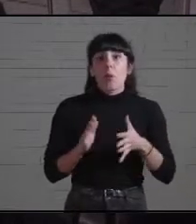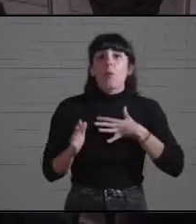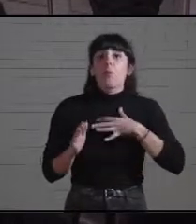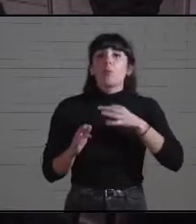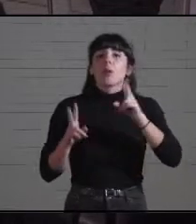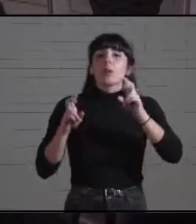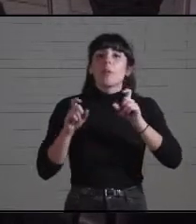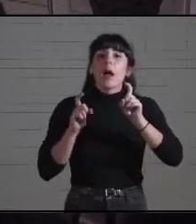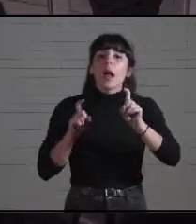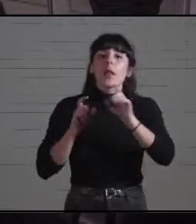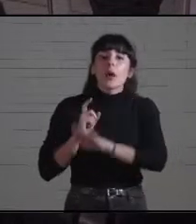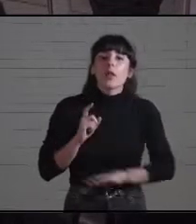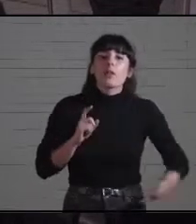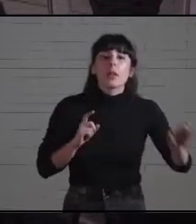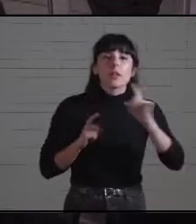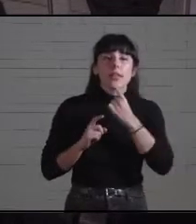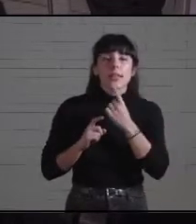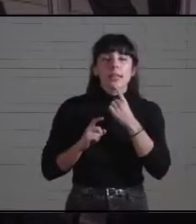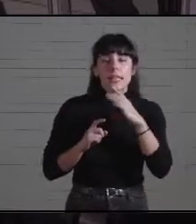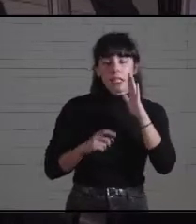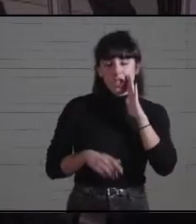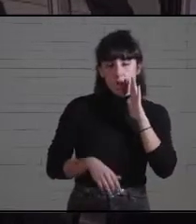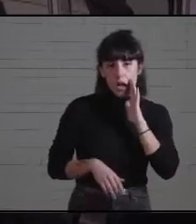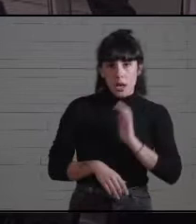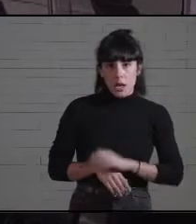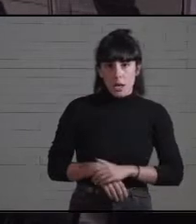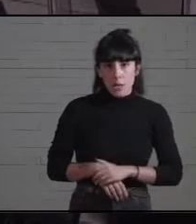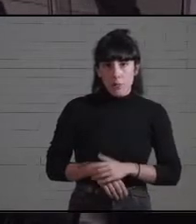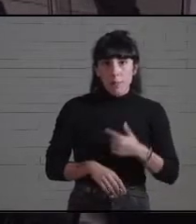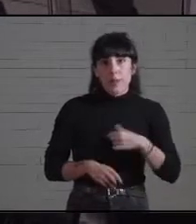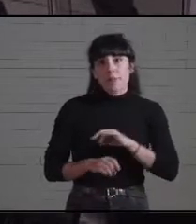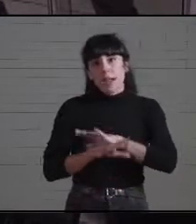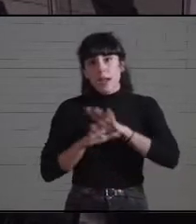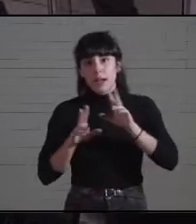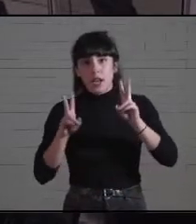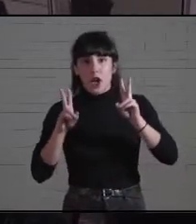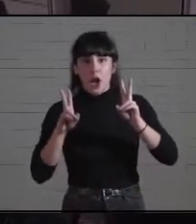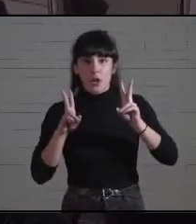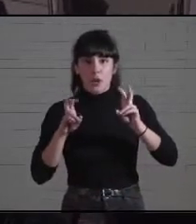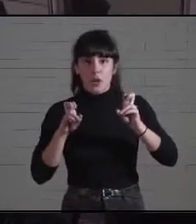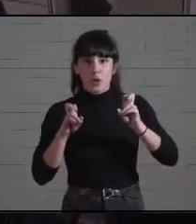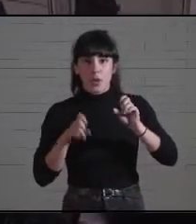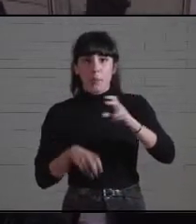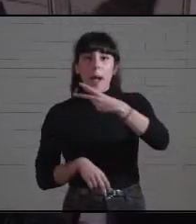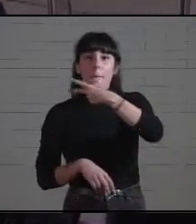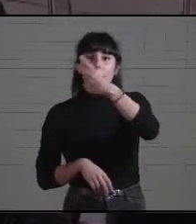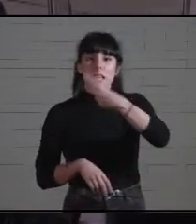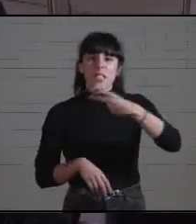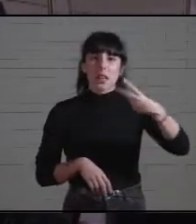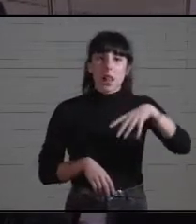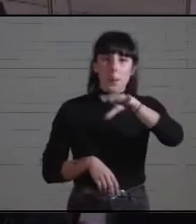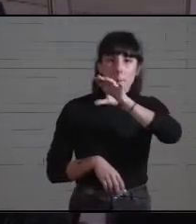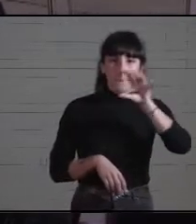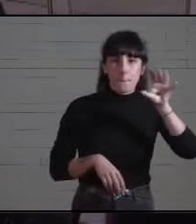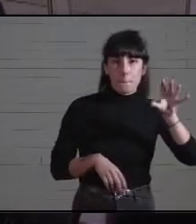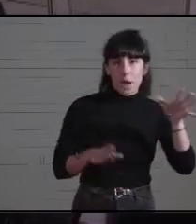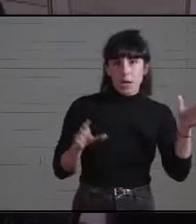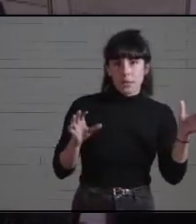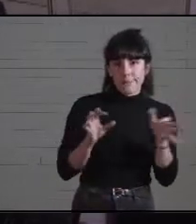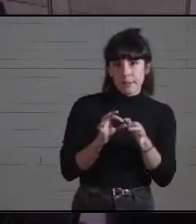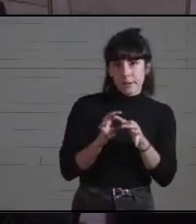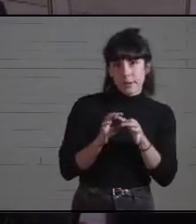infantil, como ya he dicho. Lo único que, claro, que tenemos un nivel comparado con los países escandinavos que están